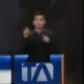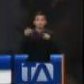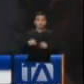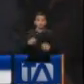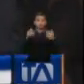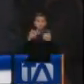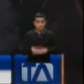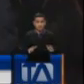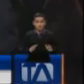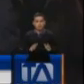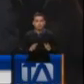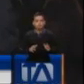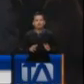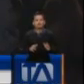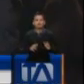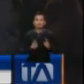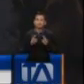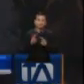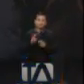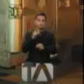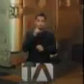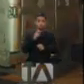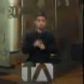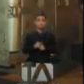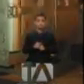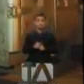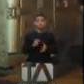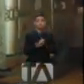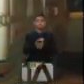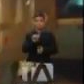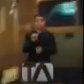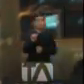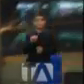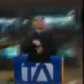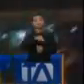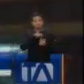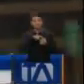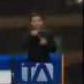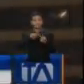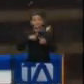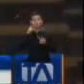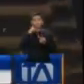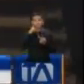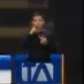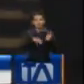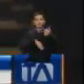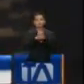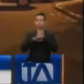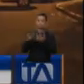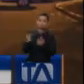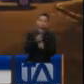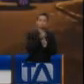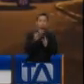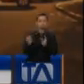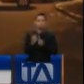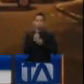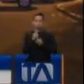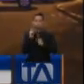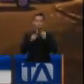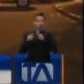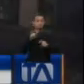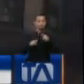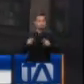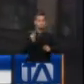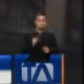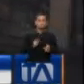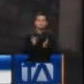de tranquilizarlos. La esposa y el padre del hombre asesinado fueron detenidos por las autoridades, quienes investigan más